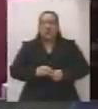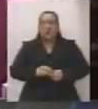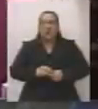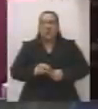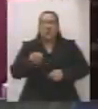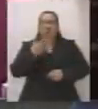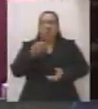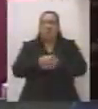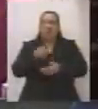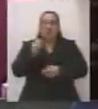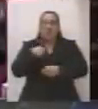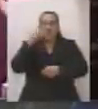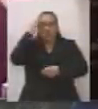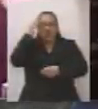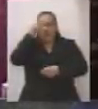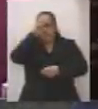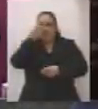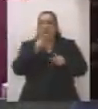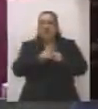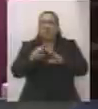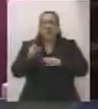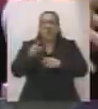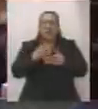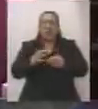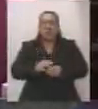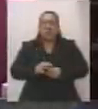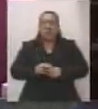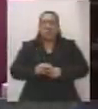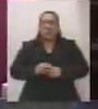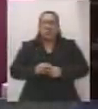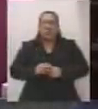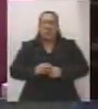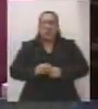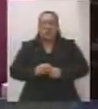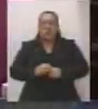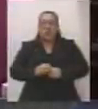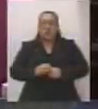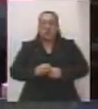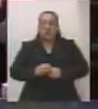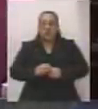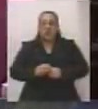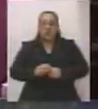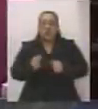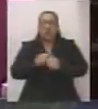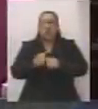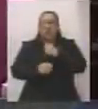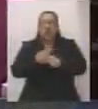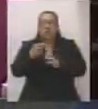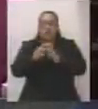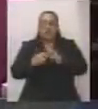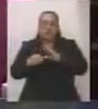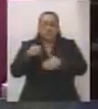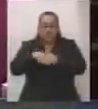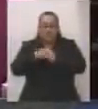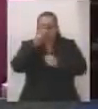el Brasil, en el Perú también se hacen este tipo de programas, y posiblemente con el paso del tiempo también los programas que se están haciendo en el